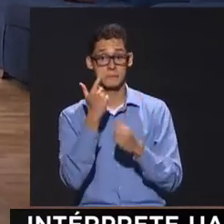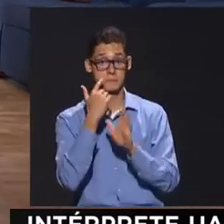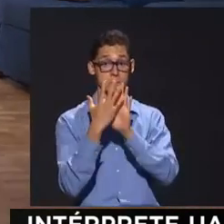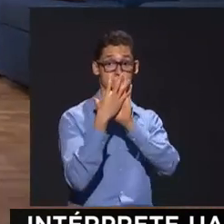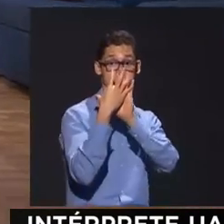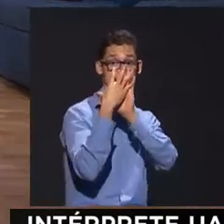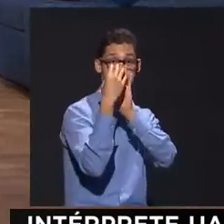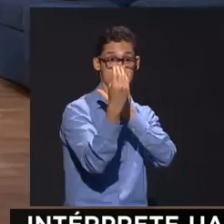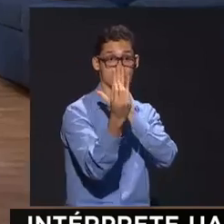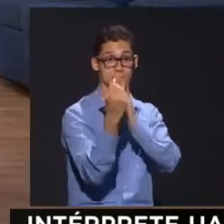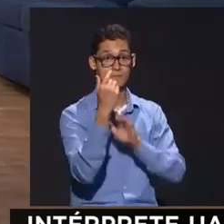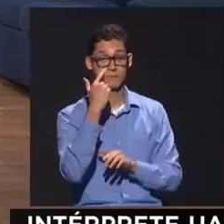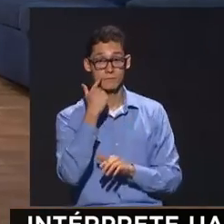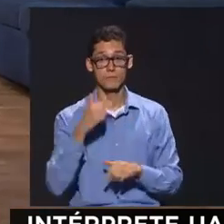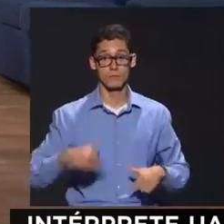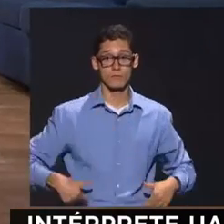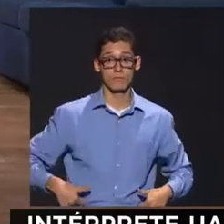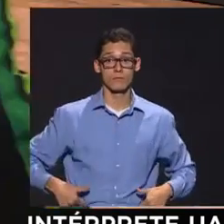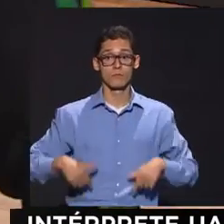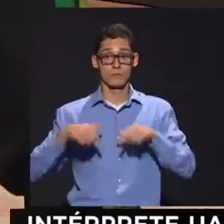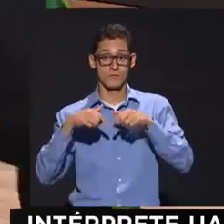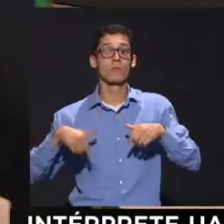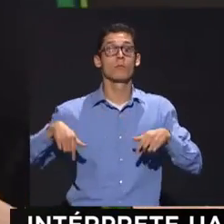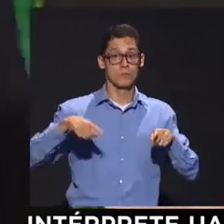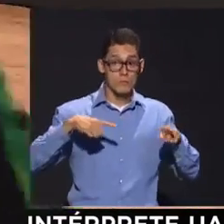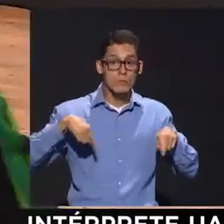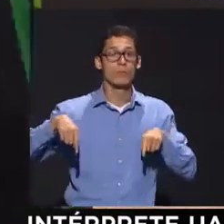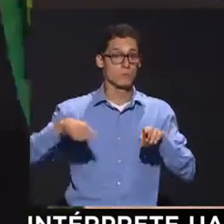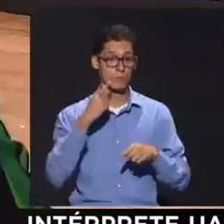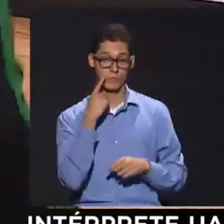puesto que no sólo la pintura